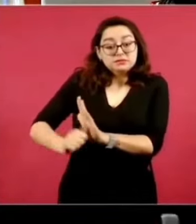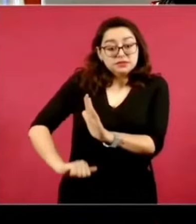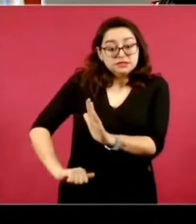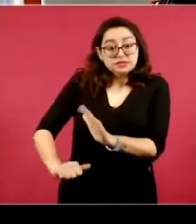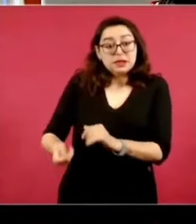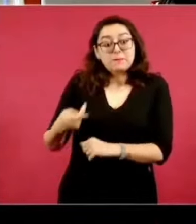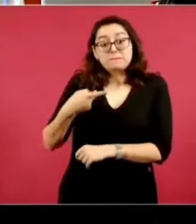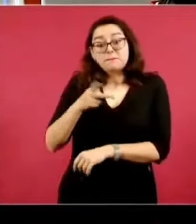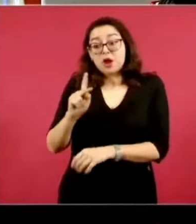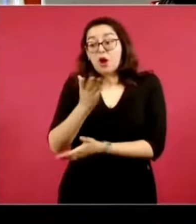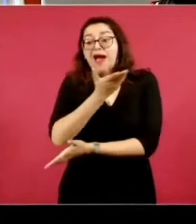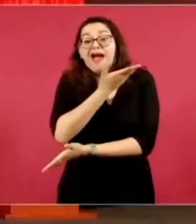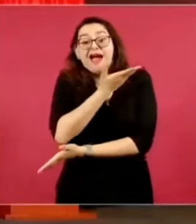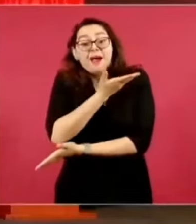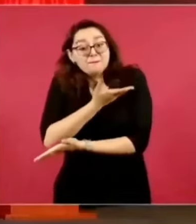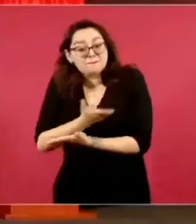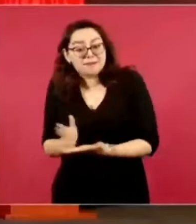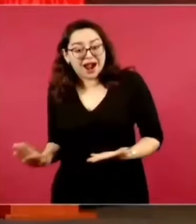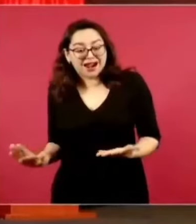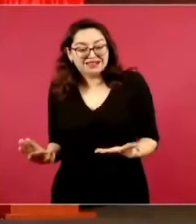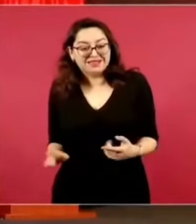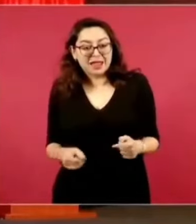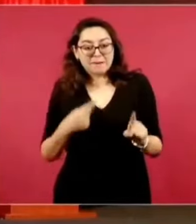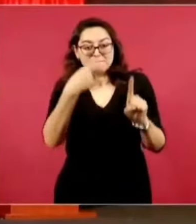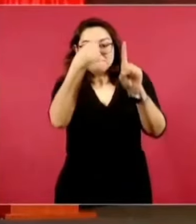Pero miren todo lo demás.